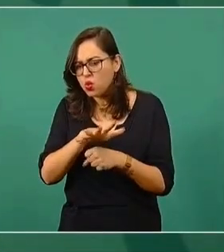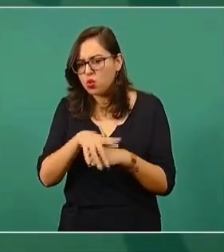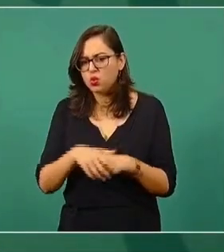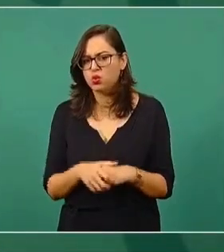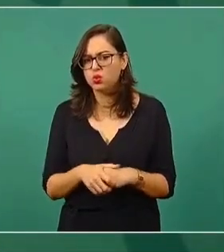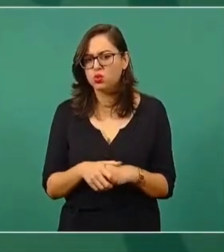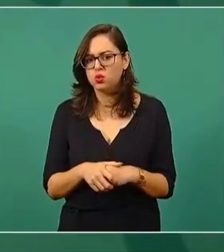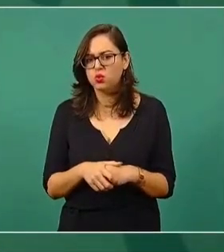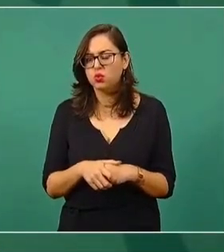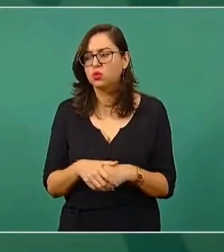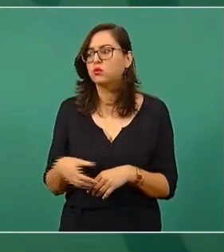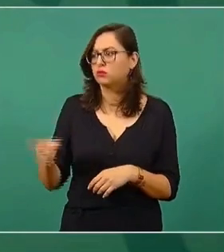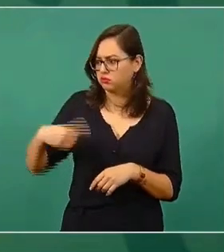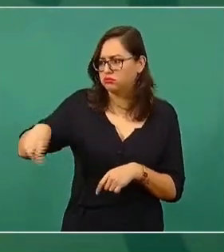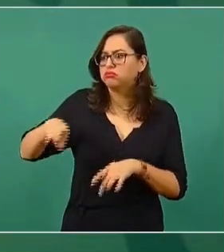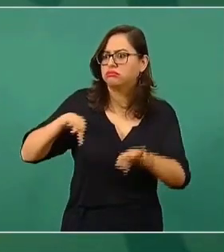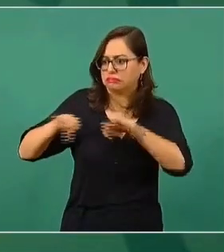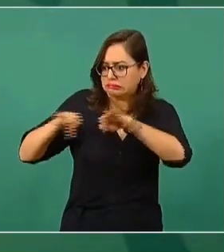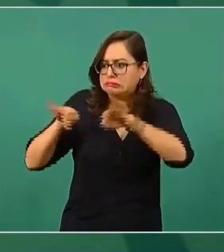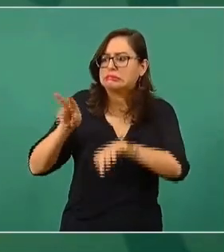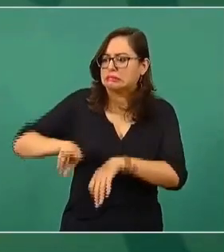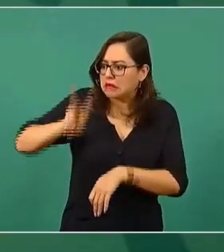Si hay realmente voluntad,